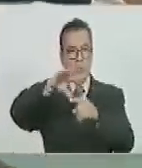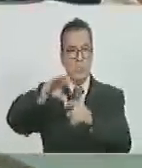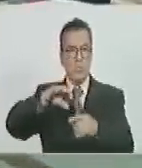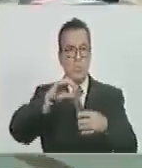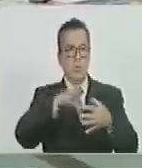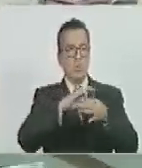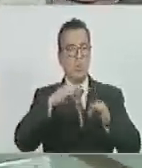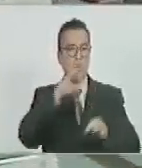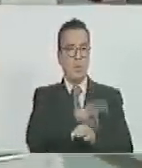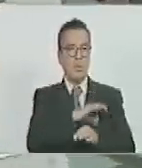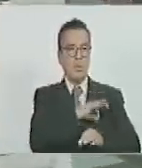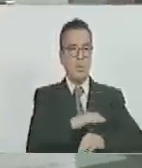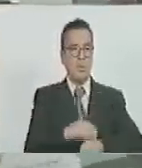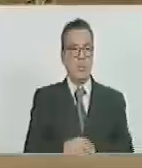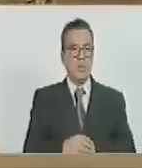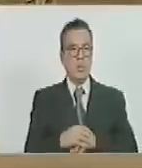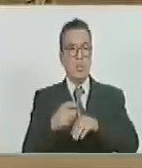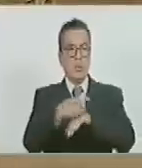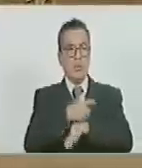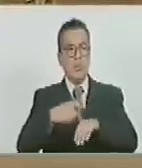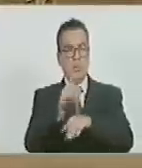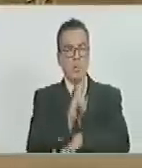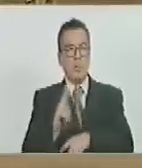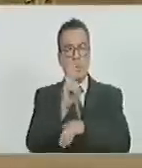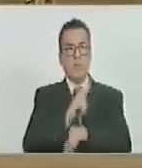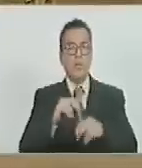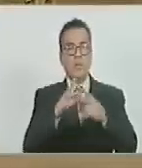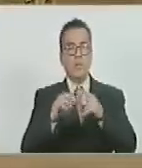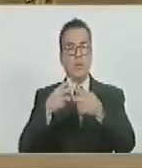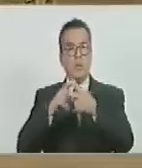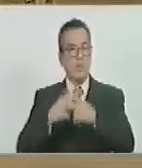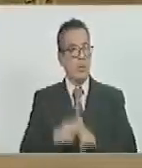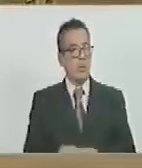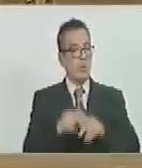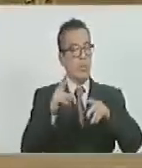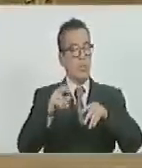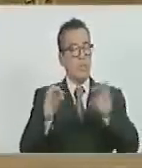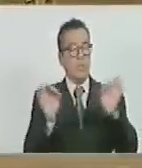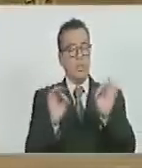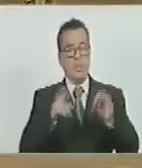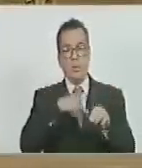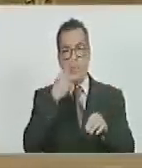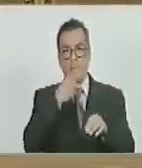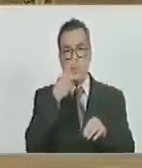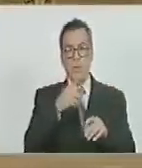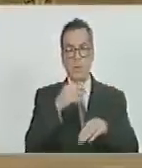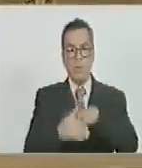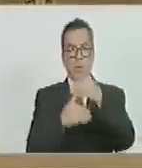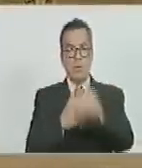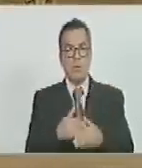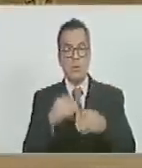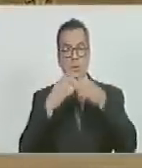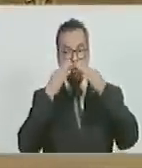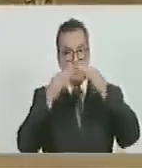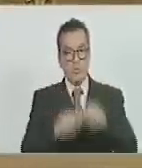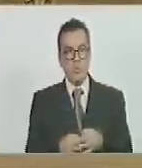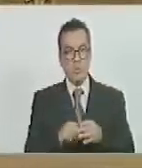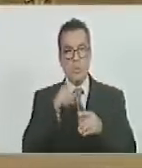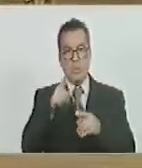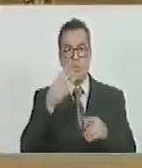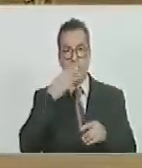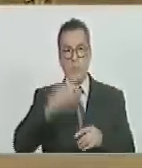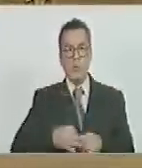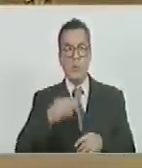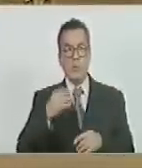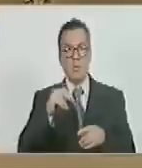redes sociales, buscan utilizar todas las herramientas de la antipolítica para dar al traste con esta realidad. Esto es una